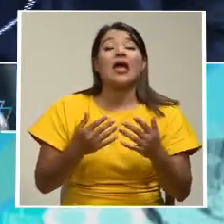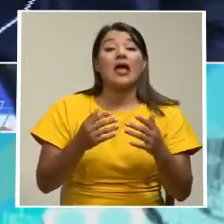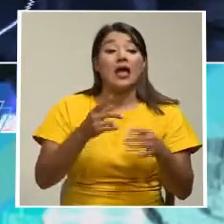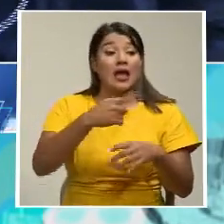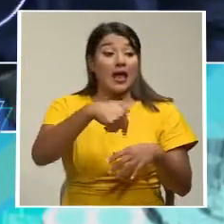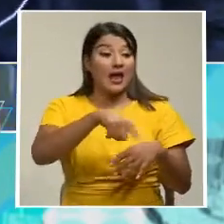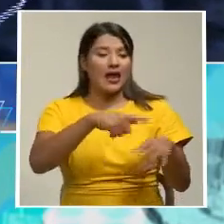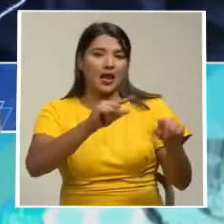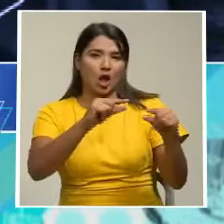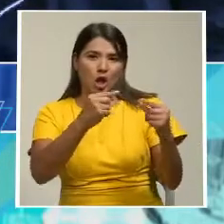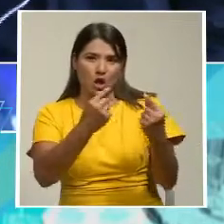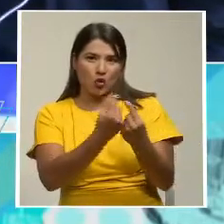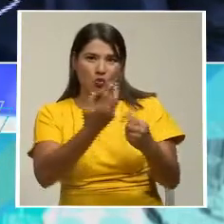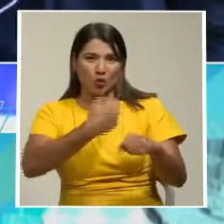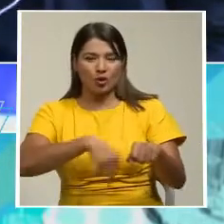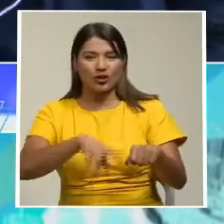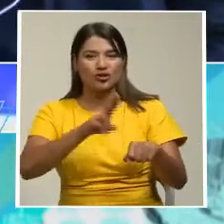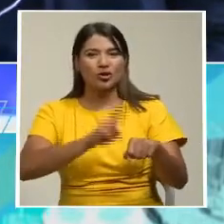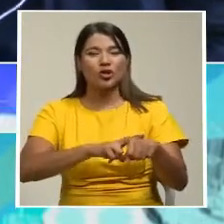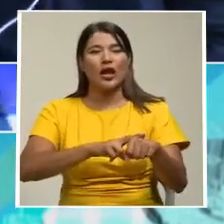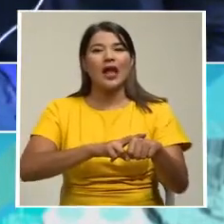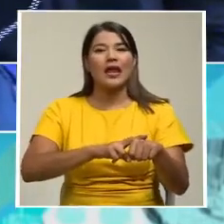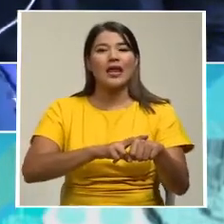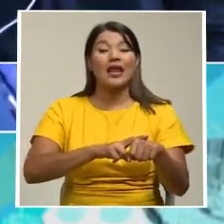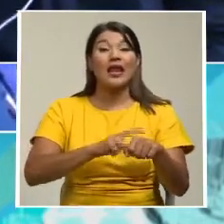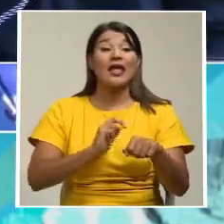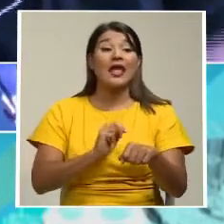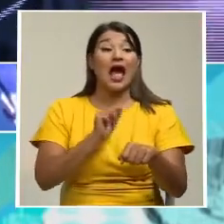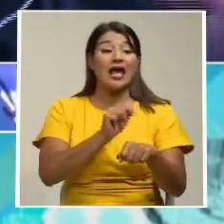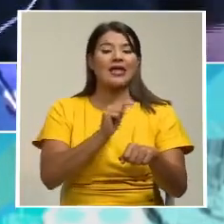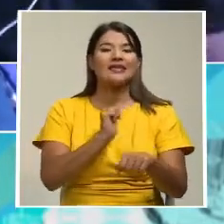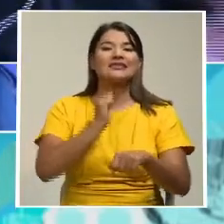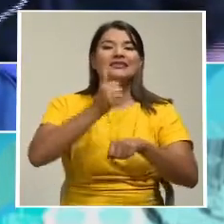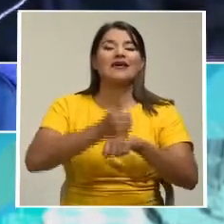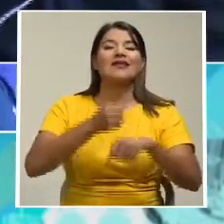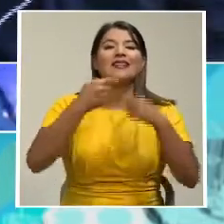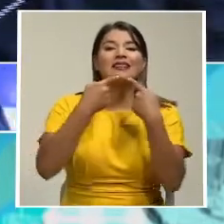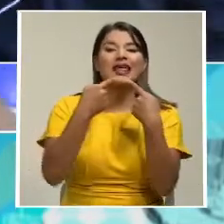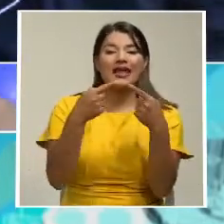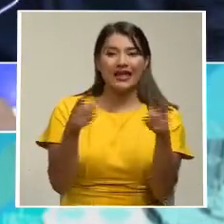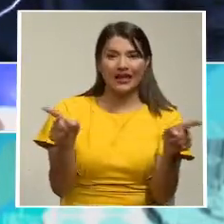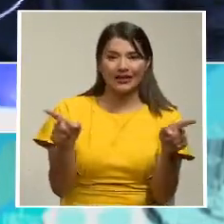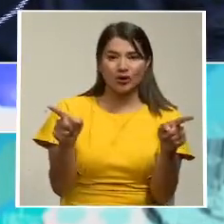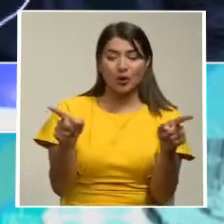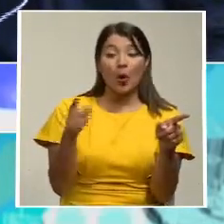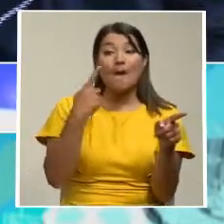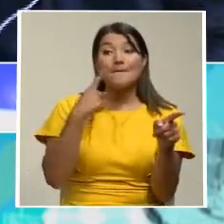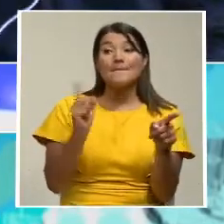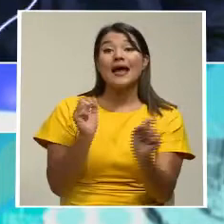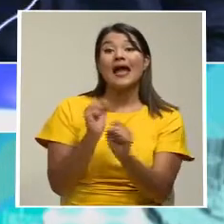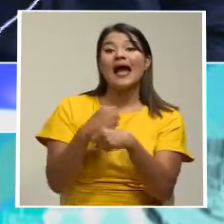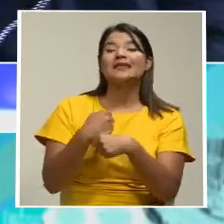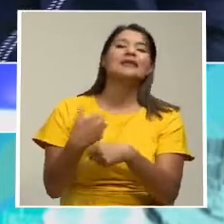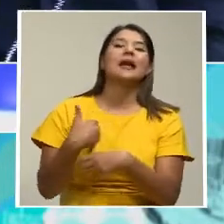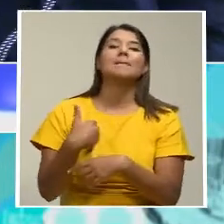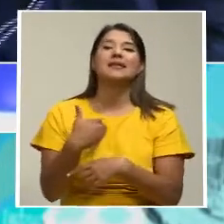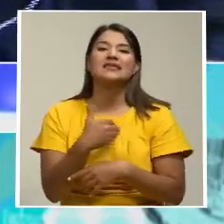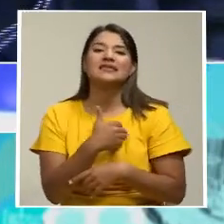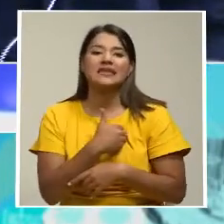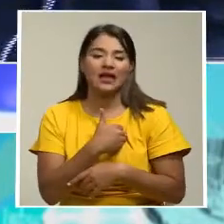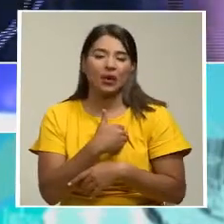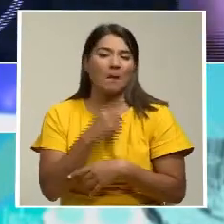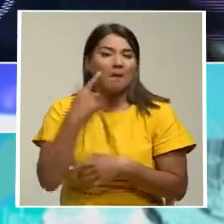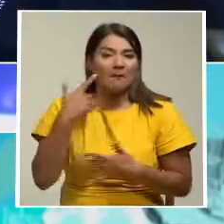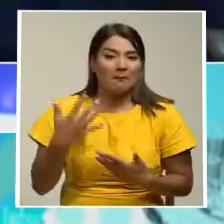que él controla, un decreto en el que forma este ministerio para,